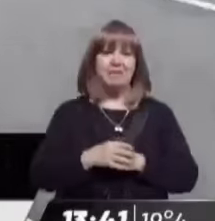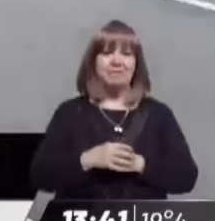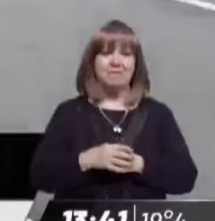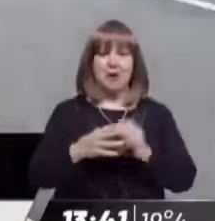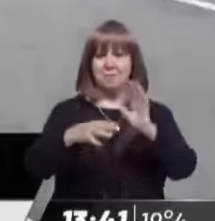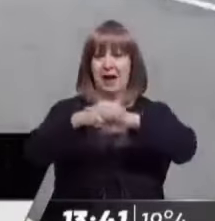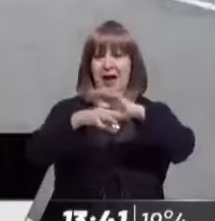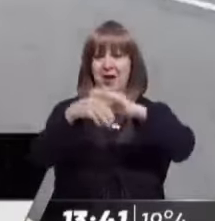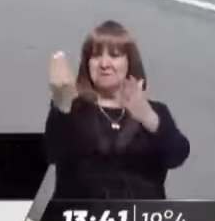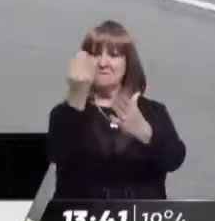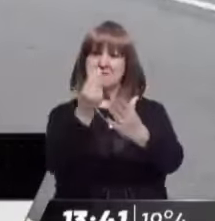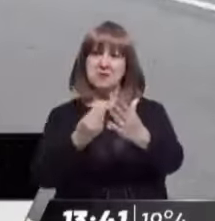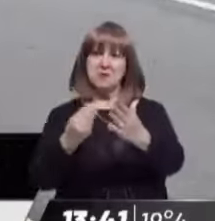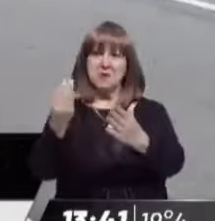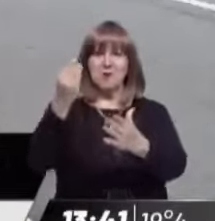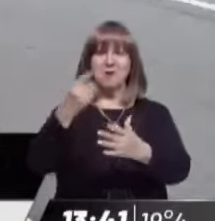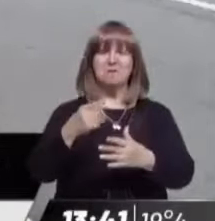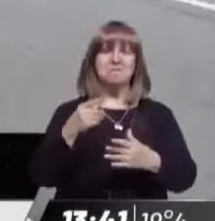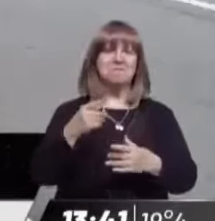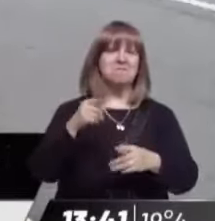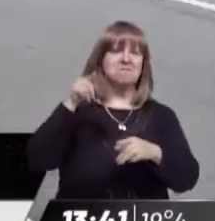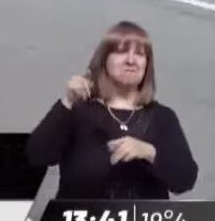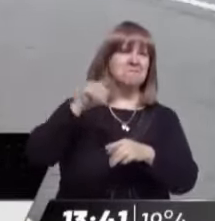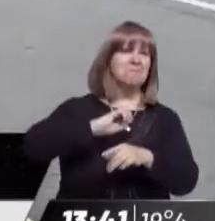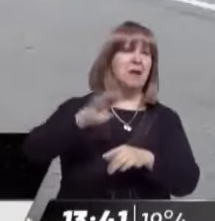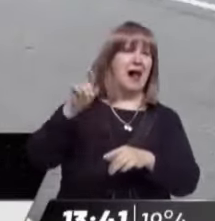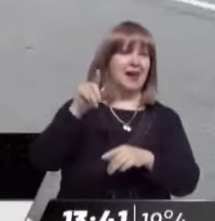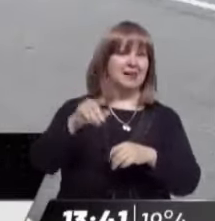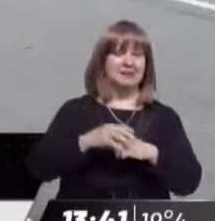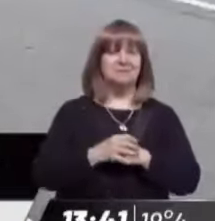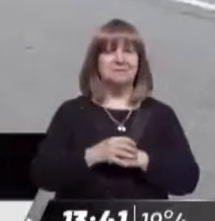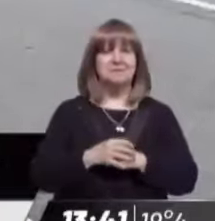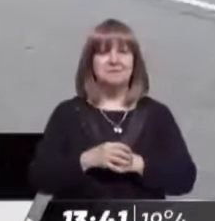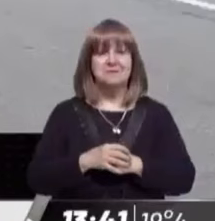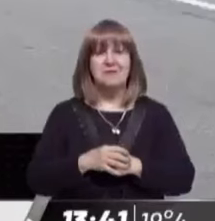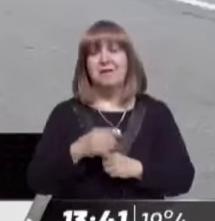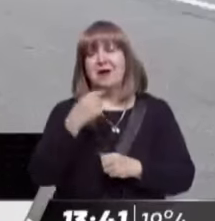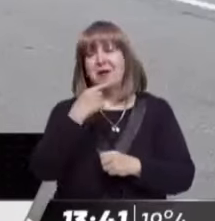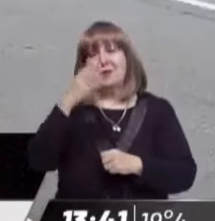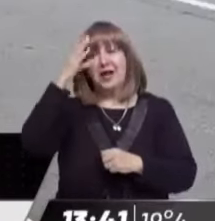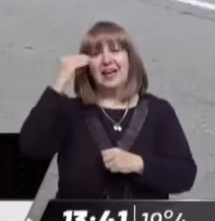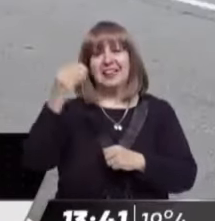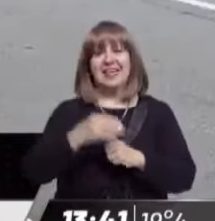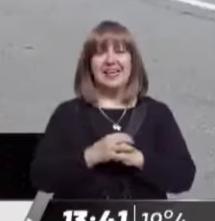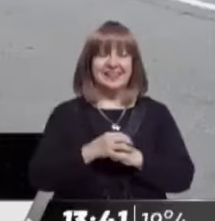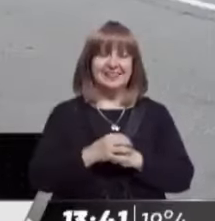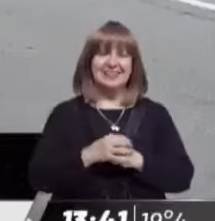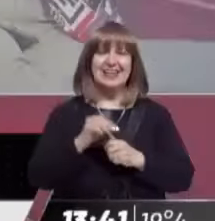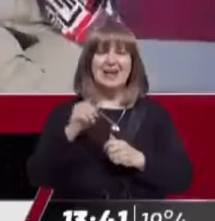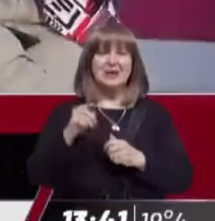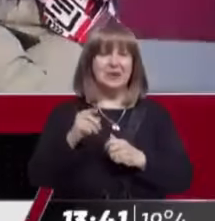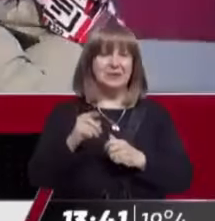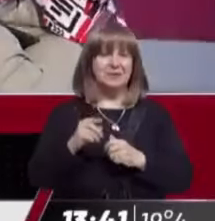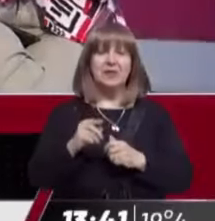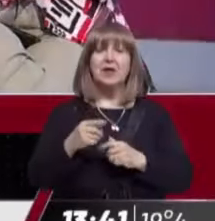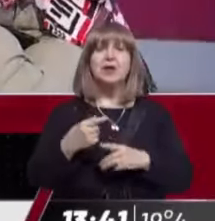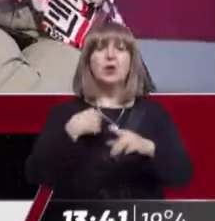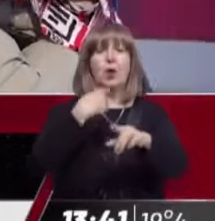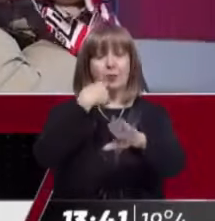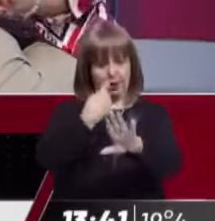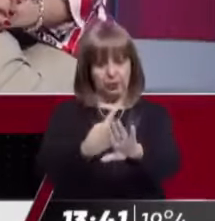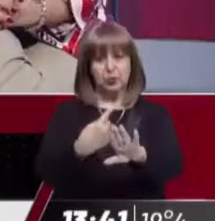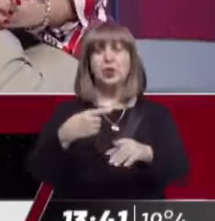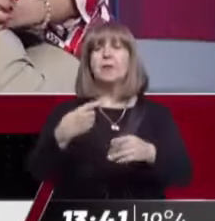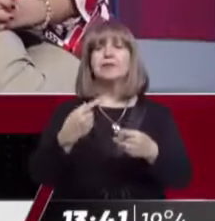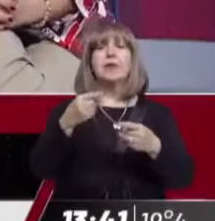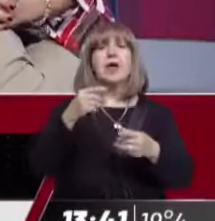a ver qué opina la expresidenta. Habría que mandarle el librito a Cristina Habría Fernández. Que preguntarle. A ver qué opina. ¿Y Adri, le sí, compran sí, los papás a los niños